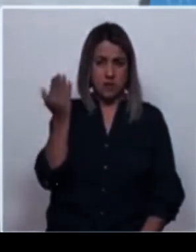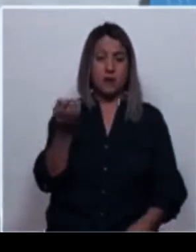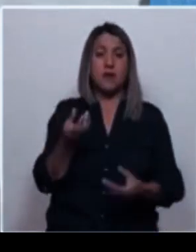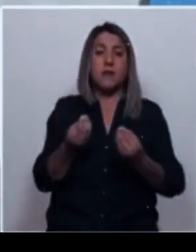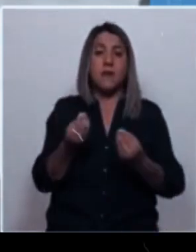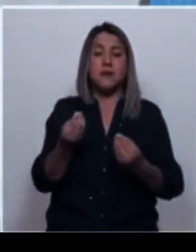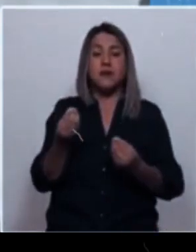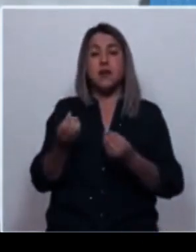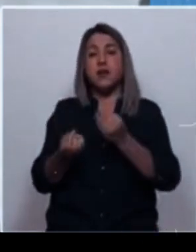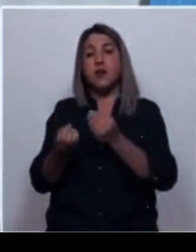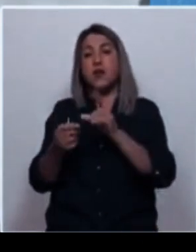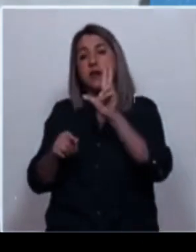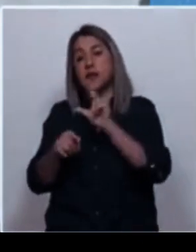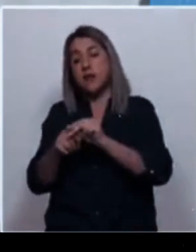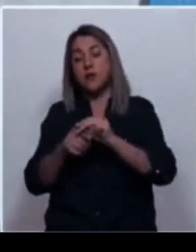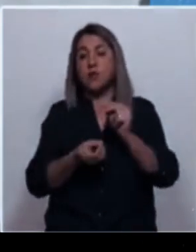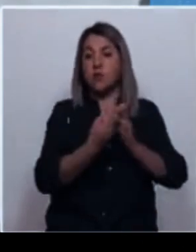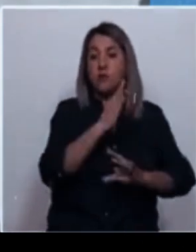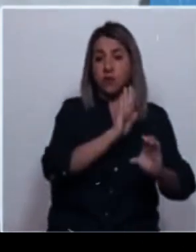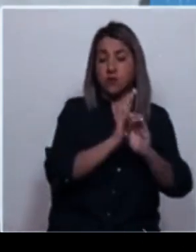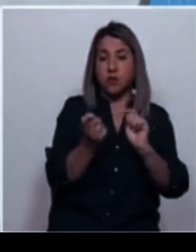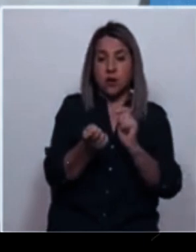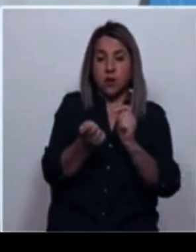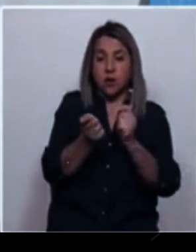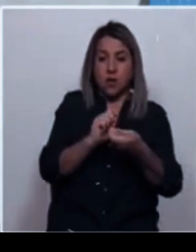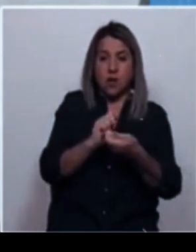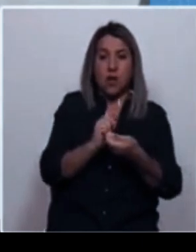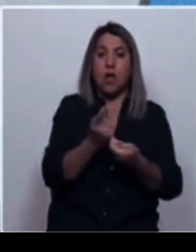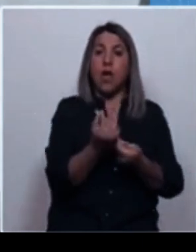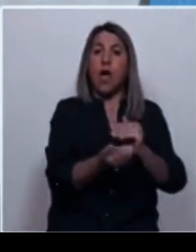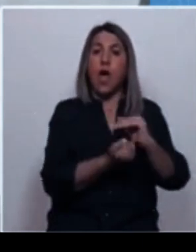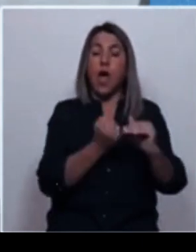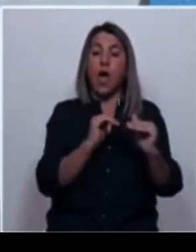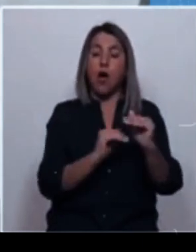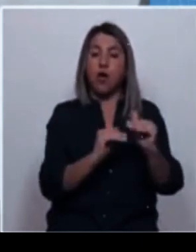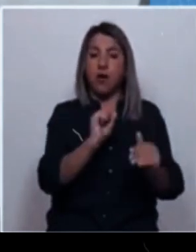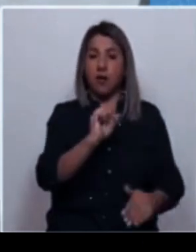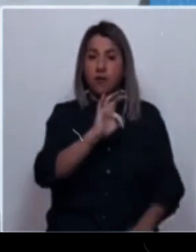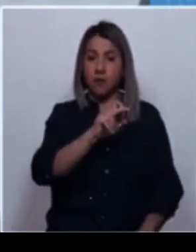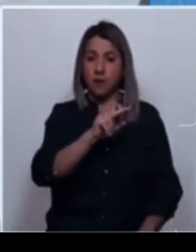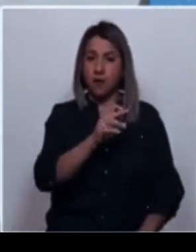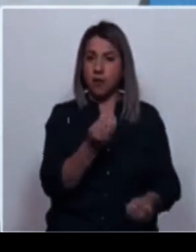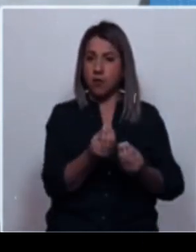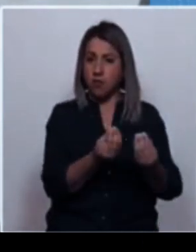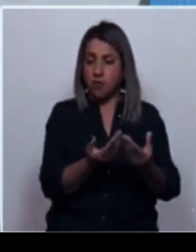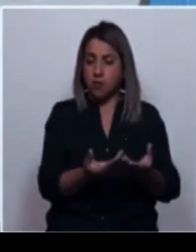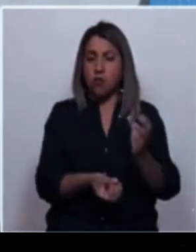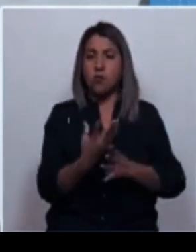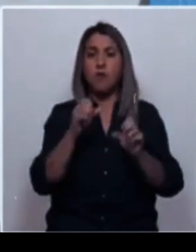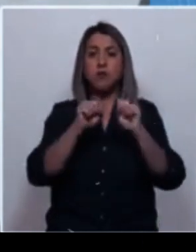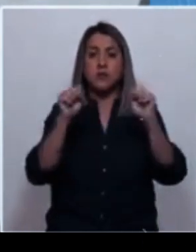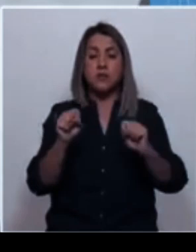transición del sistema de educación tampoco de los ahorros previsionales o de cómo se va a implementar el nuevo sistema de salud